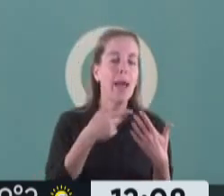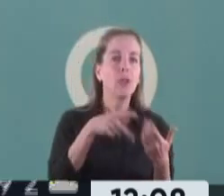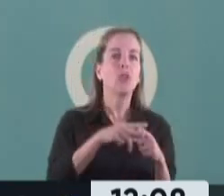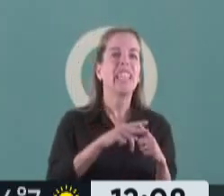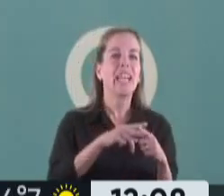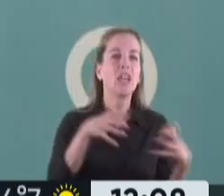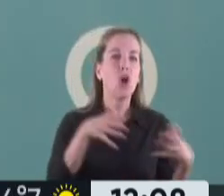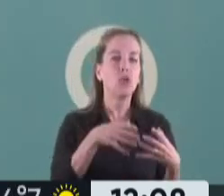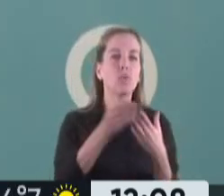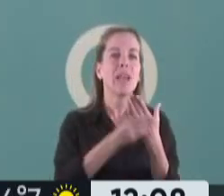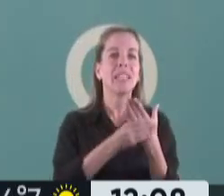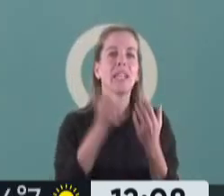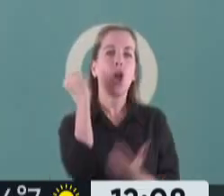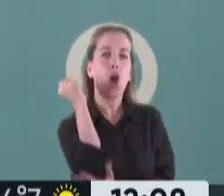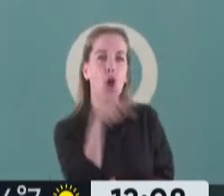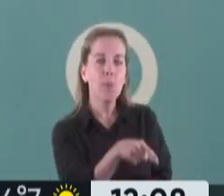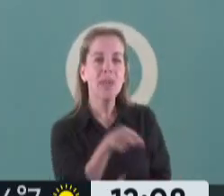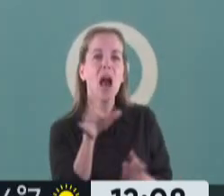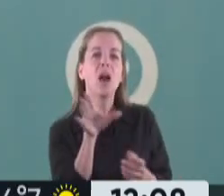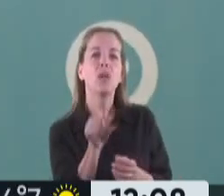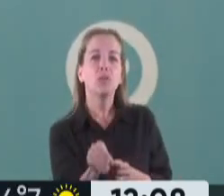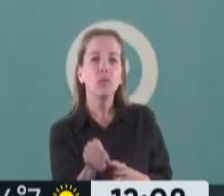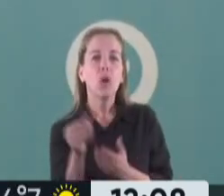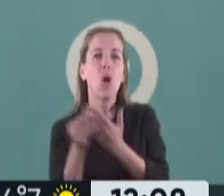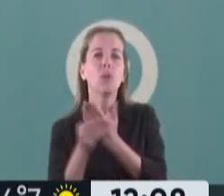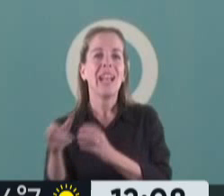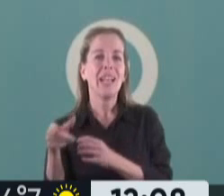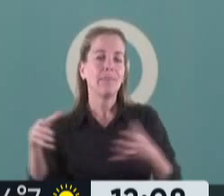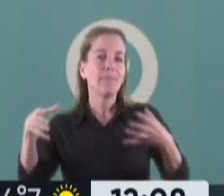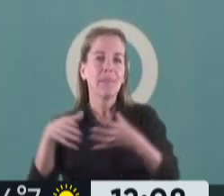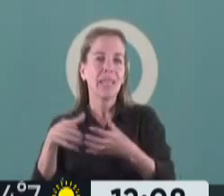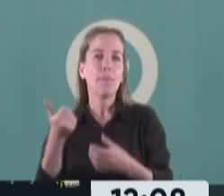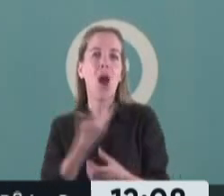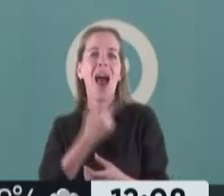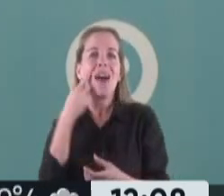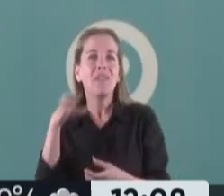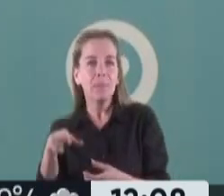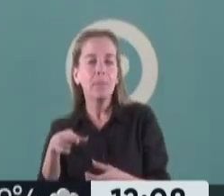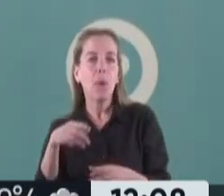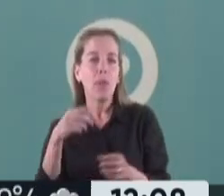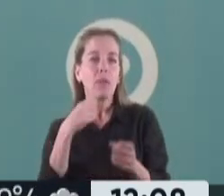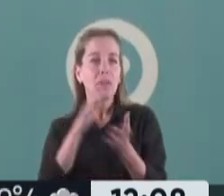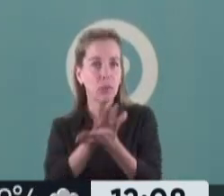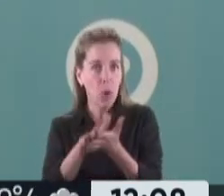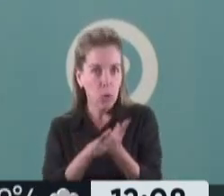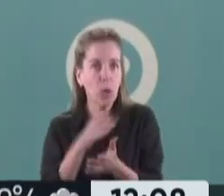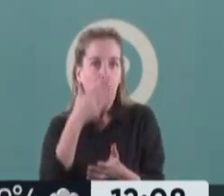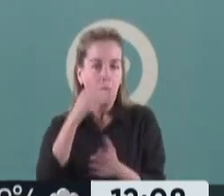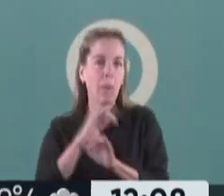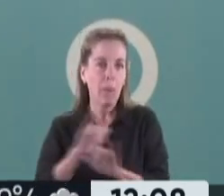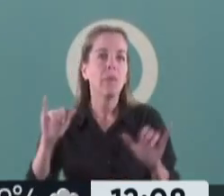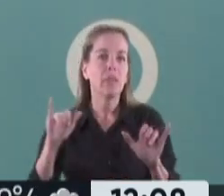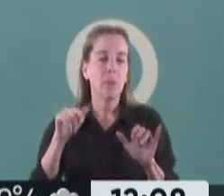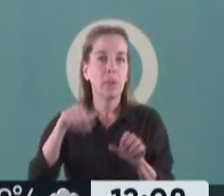con los técnicos de la AFIP y que será informado próximamente, pero que estamos